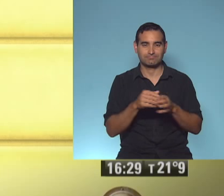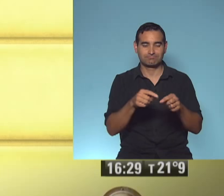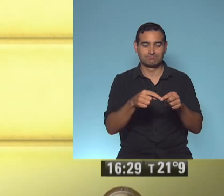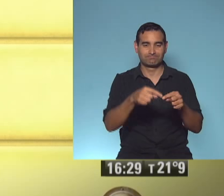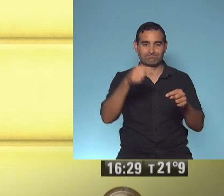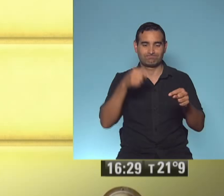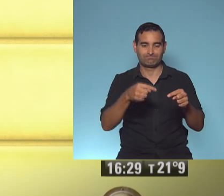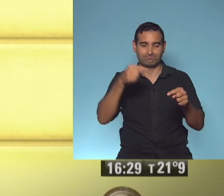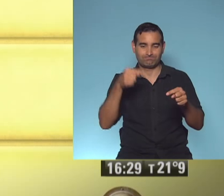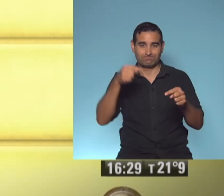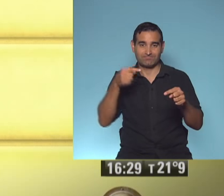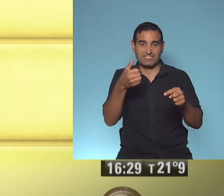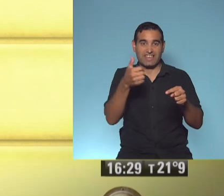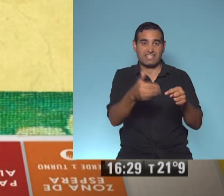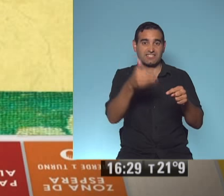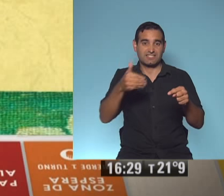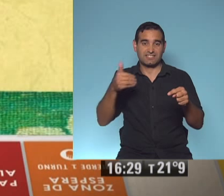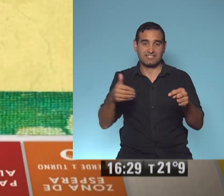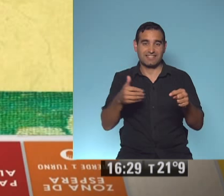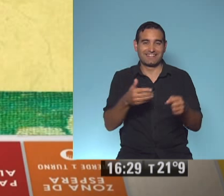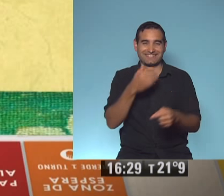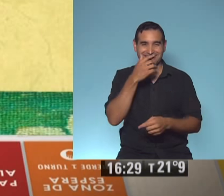Retrocede 6 casilleros.